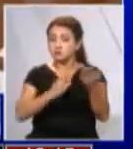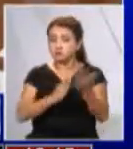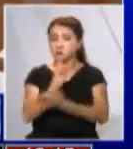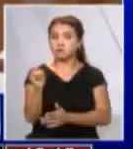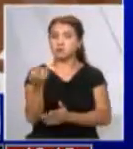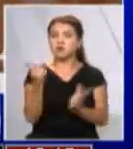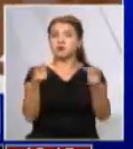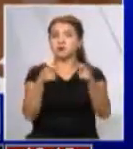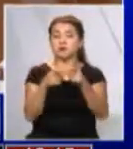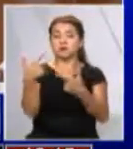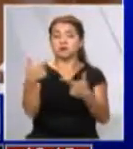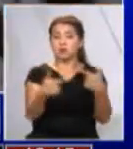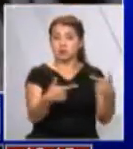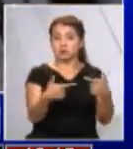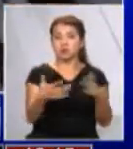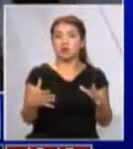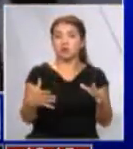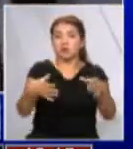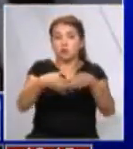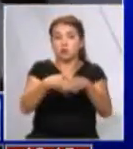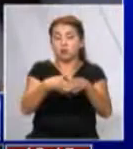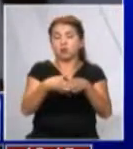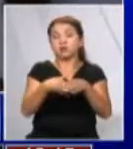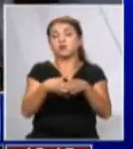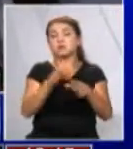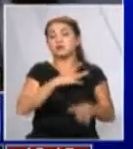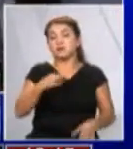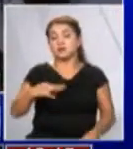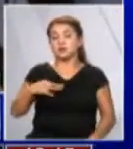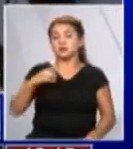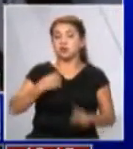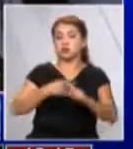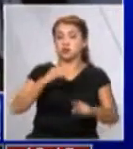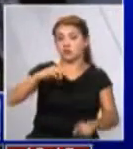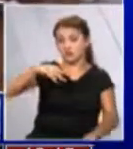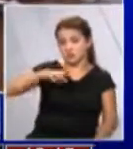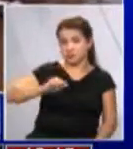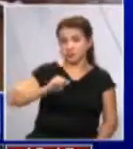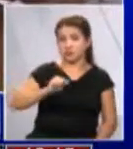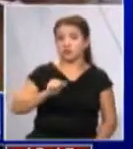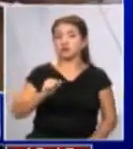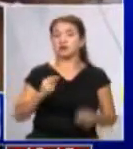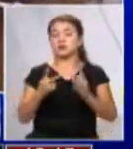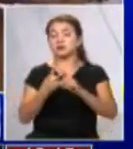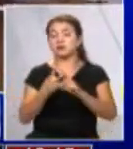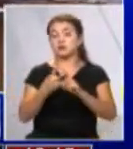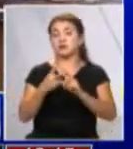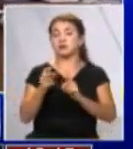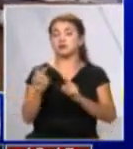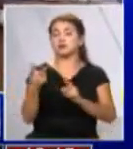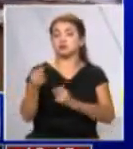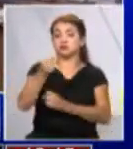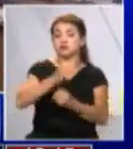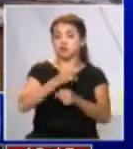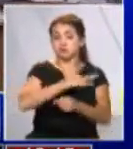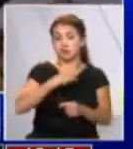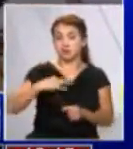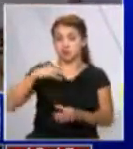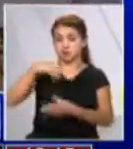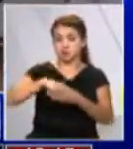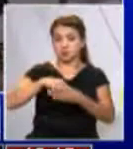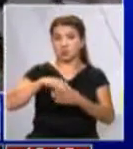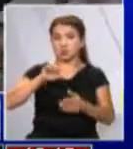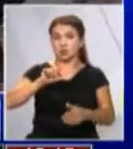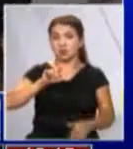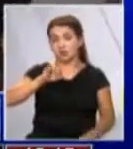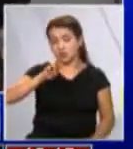primer comité político en conjunto con el ministro Álvaro Elizalde, la ministra Jimena Rincón y en ese momento el ministro subrogante del Interior Mahmoud Alewi. Ya